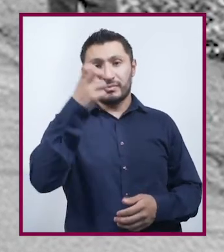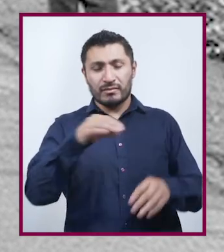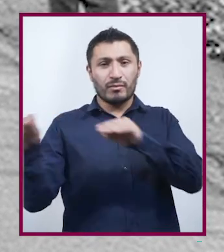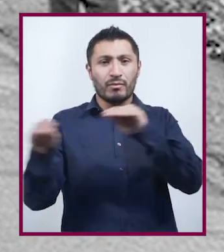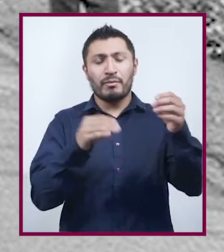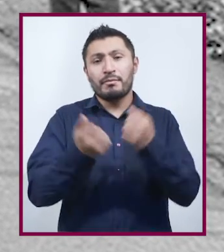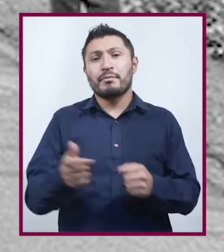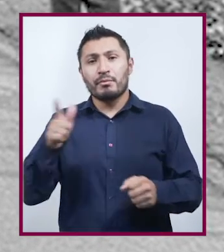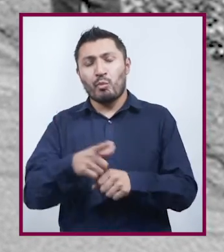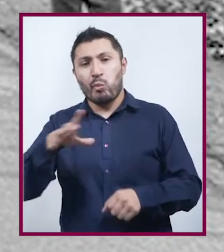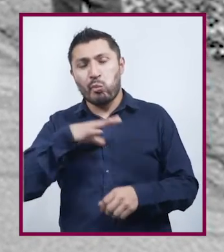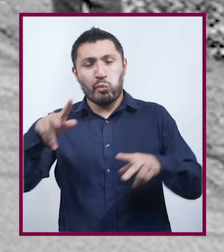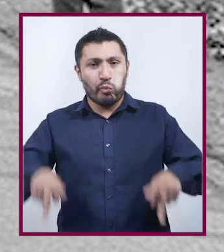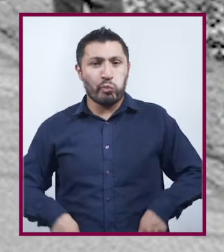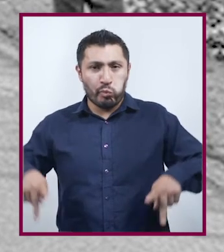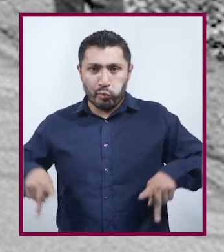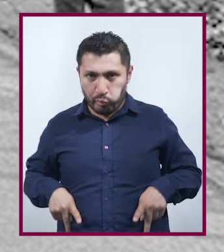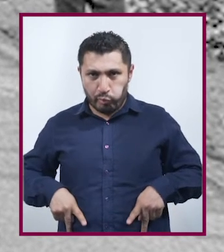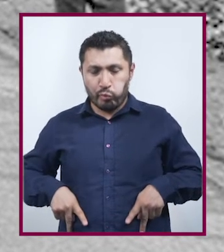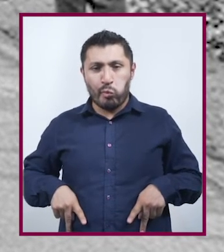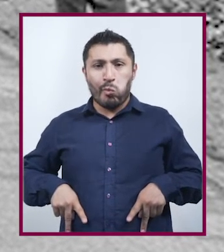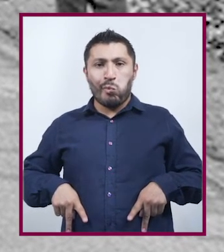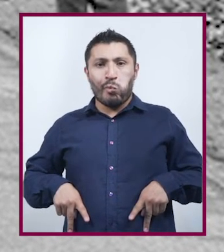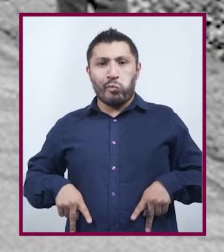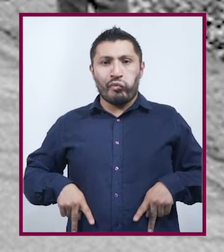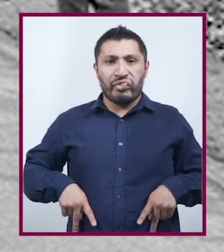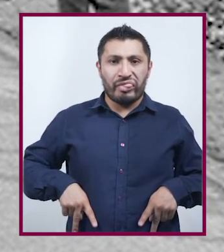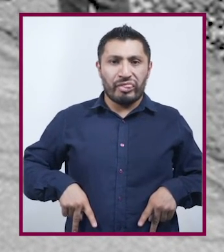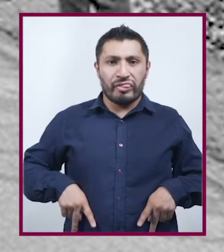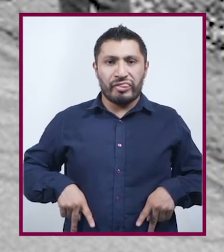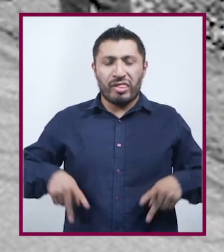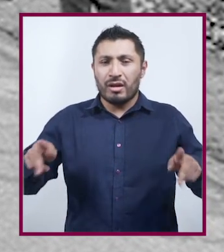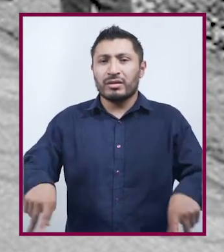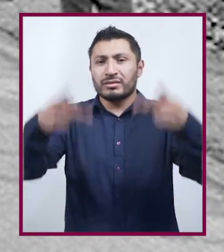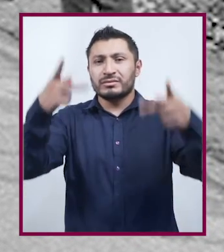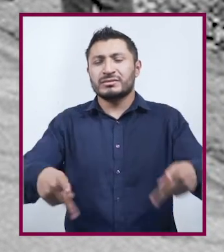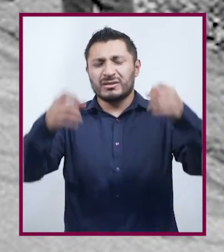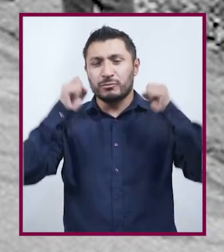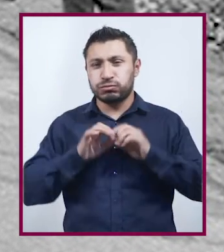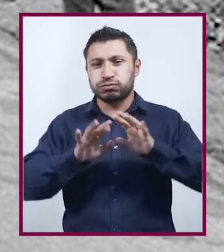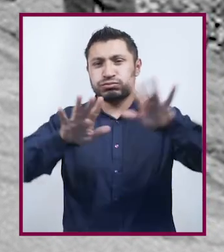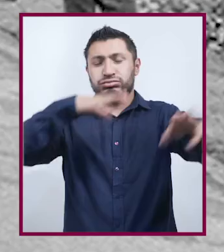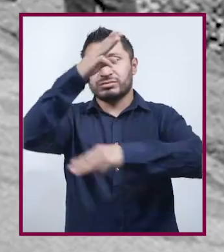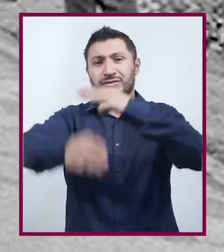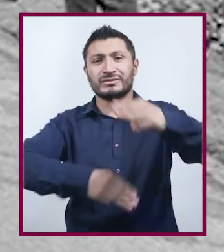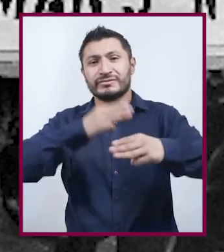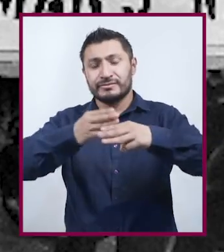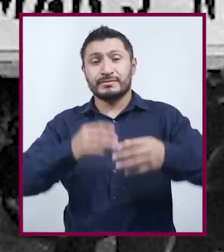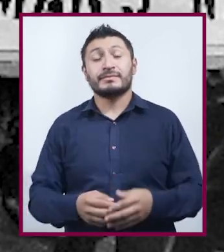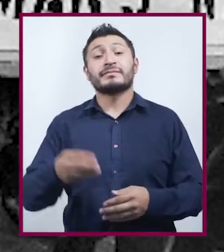Este movimiento social provocó que los jeans y pantalones vaqueros se comercializaran con más fuerza por todo el